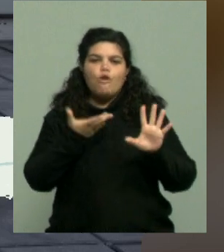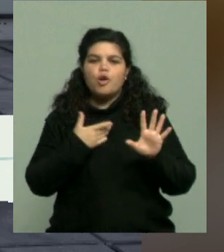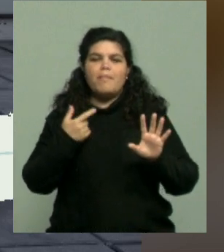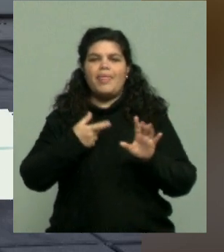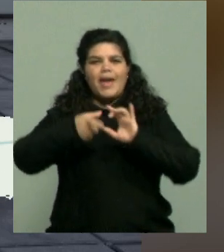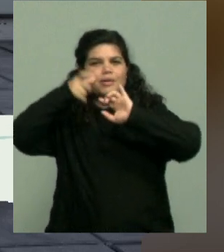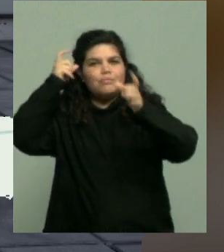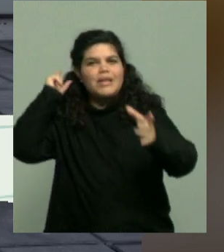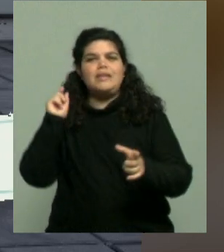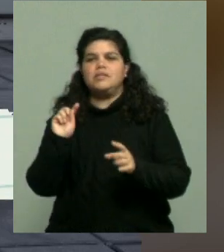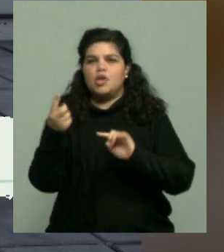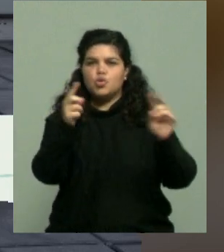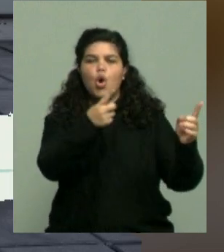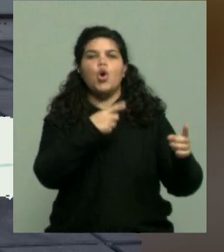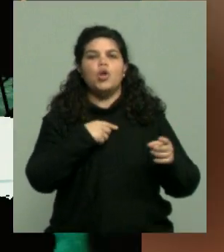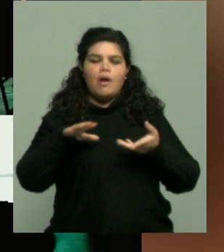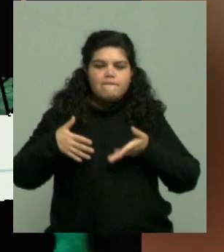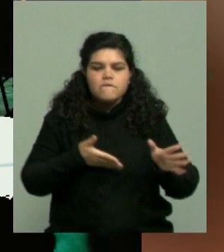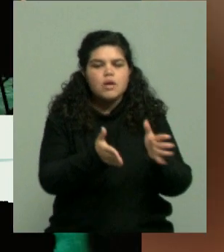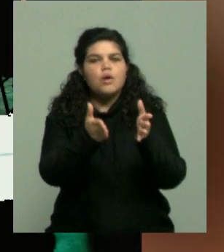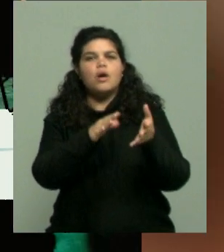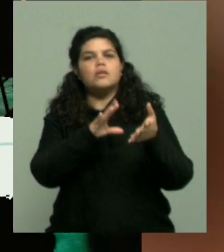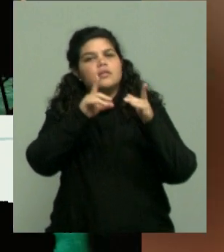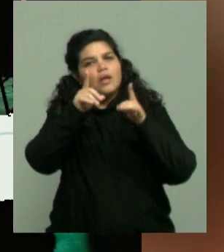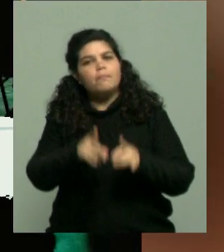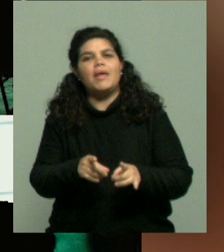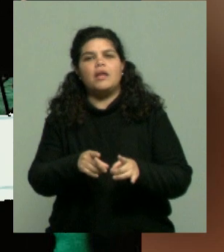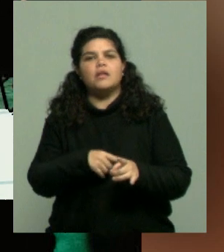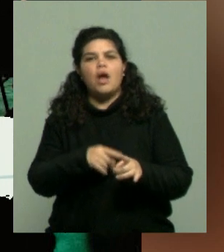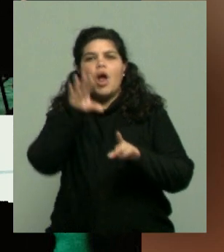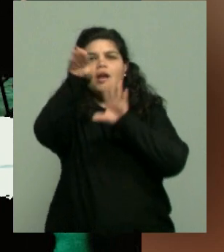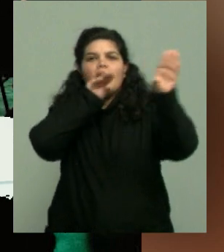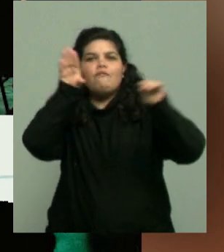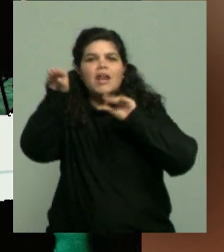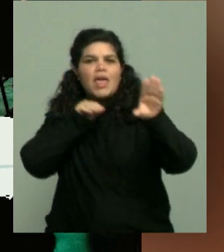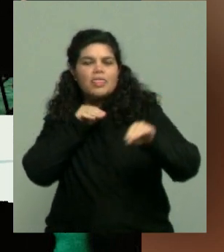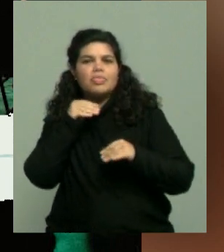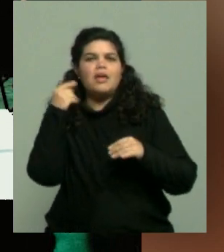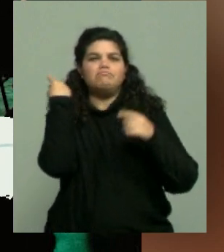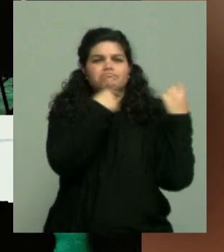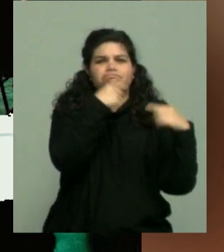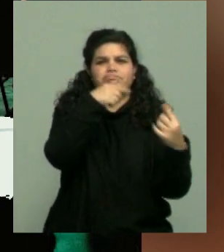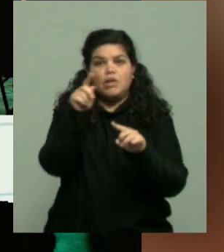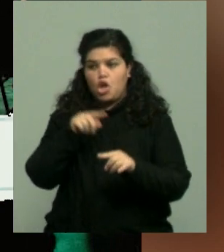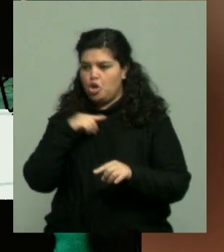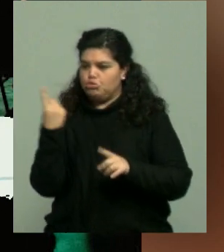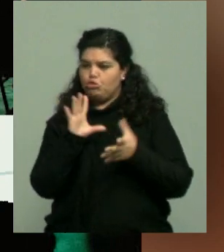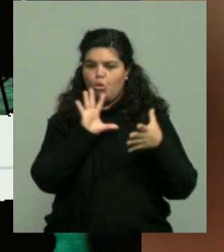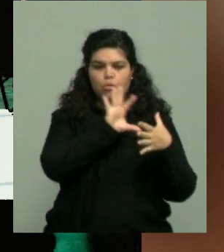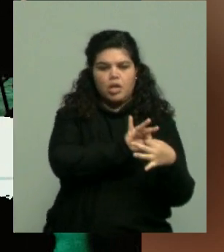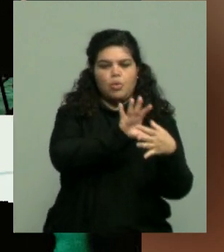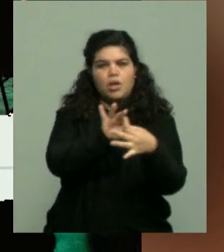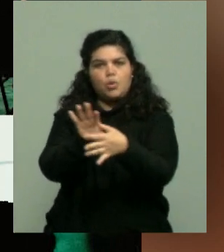proyectos independientes, sus influencias. Y en esta banda pasa que nos juntamos todos a hacer música y ahí es donde